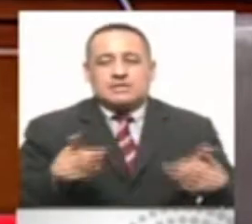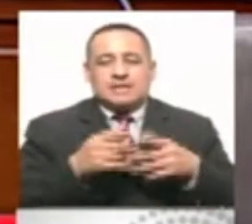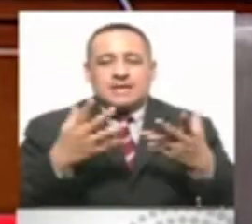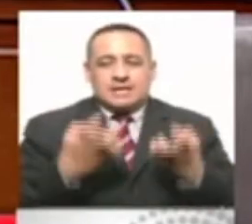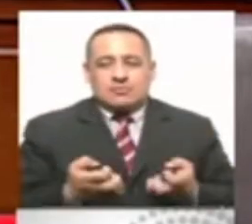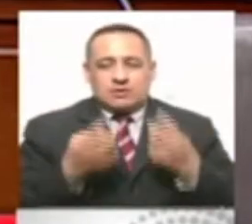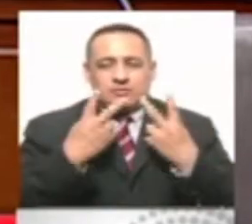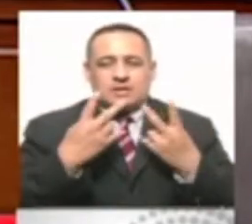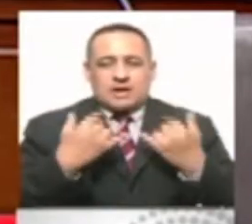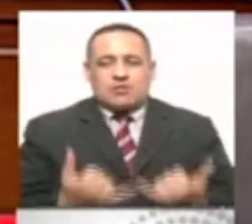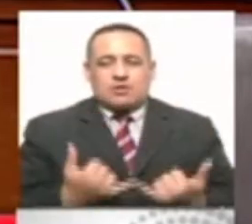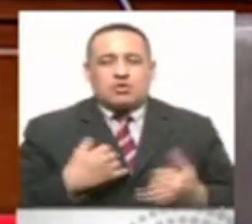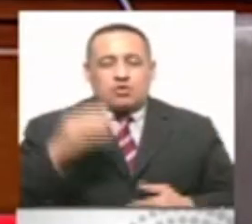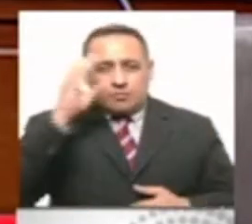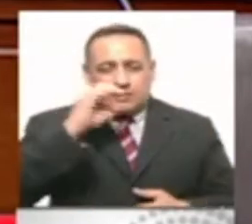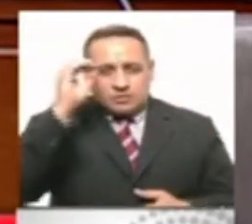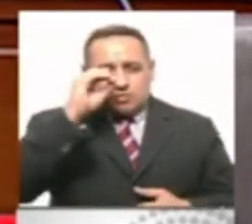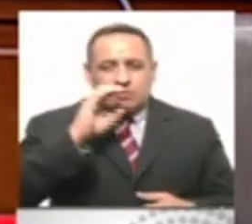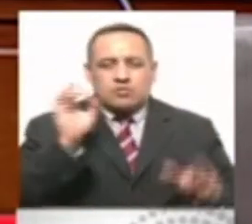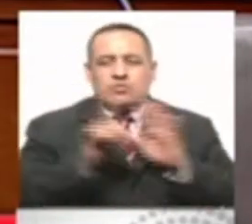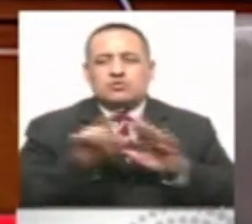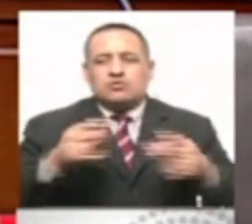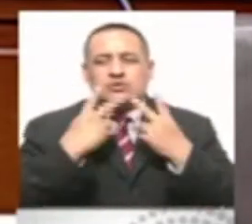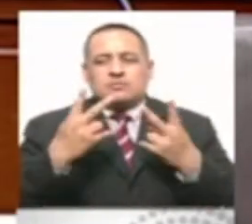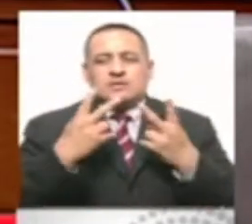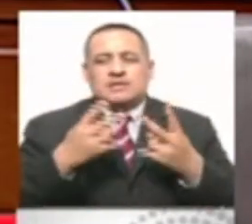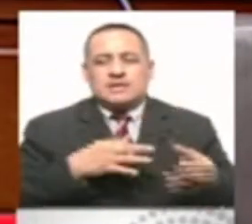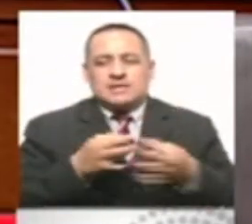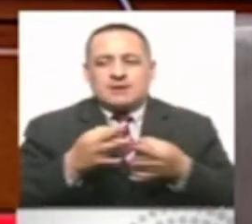queremos ahora emitir una opinión, que no se vea como una